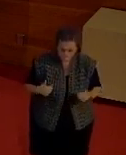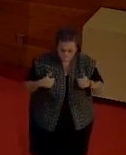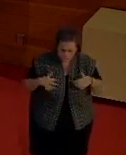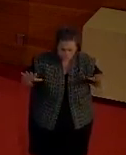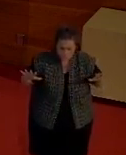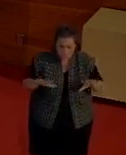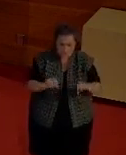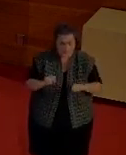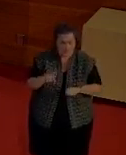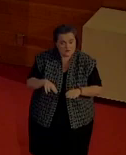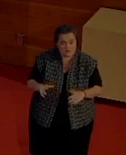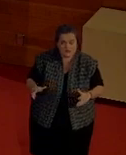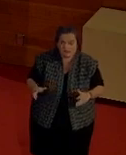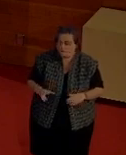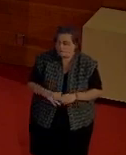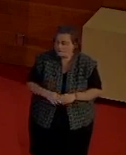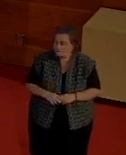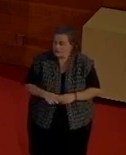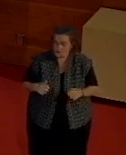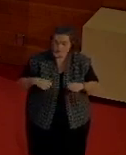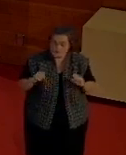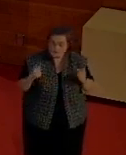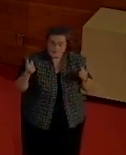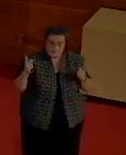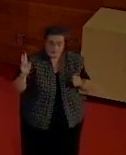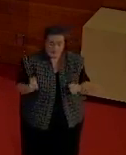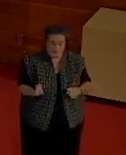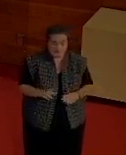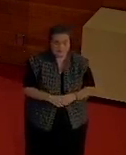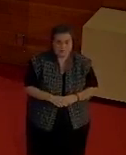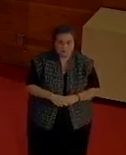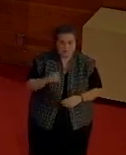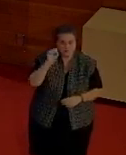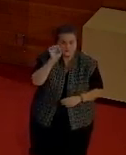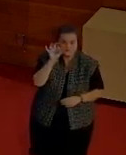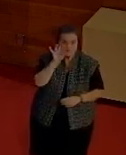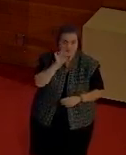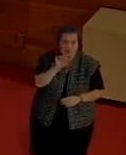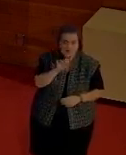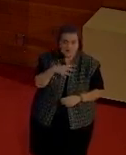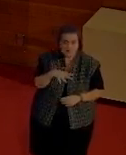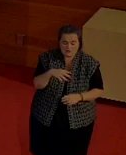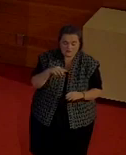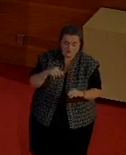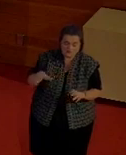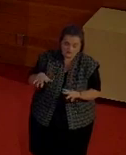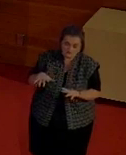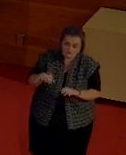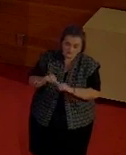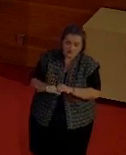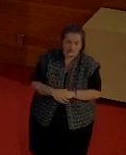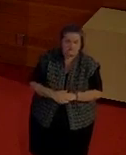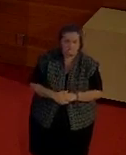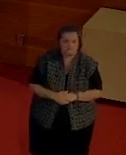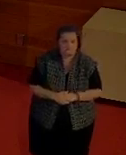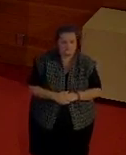o sea yo aquí nunca he bueno Es la primera vez que vengo desde el siglo X creo recordar cuando la la flota que envió el emperador